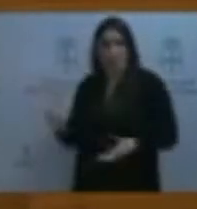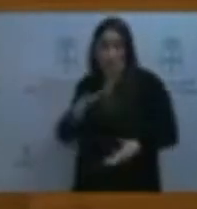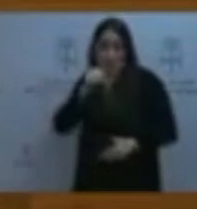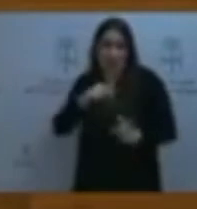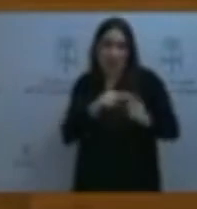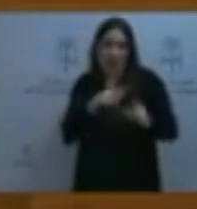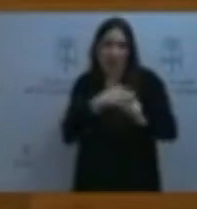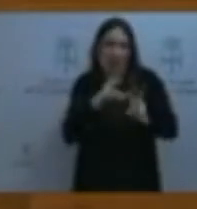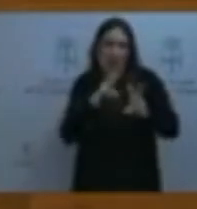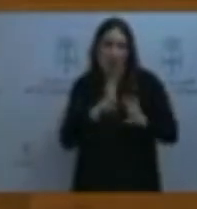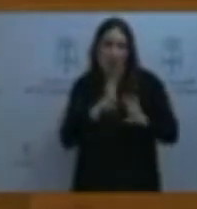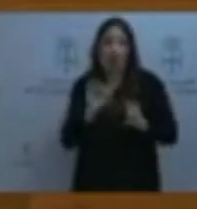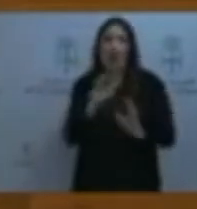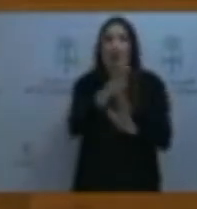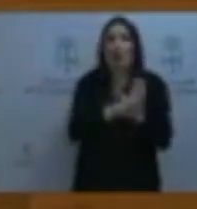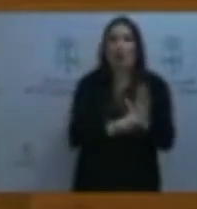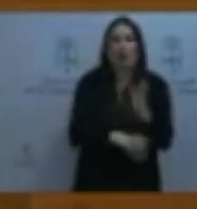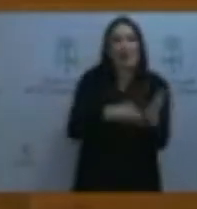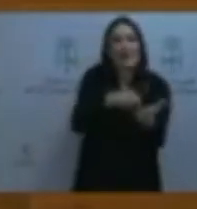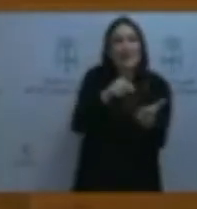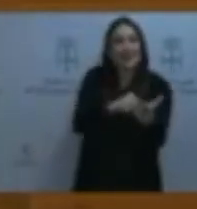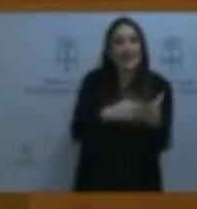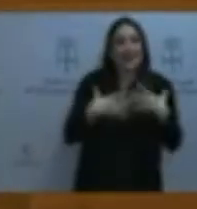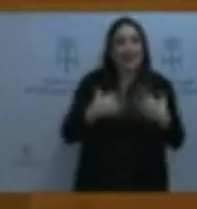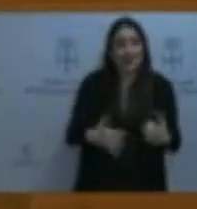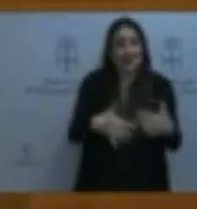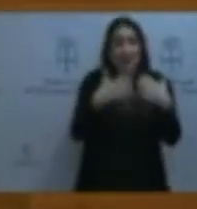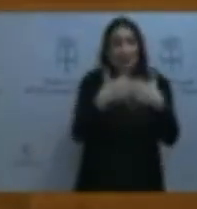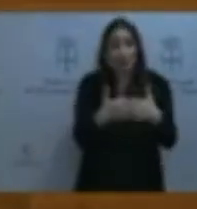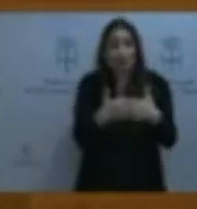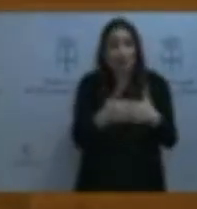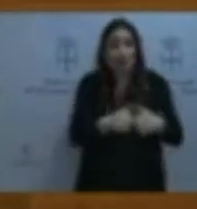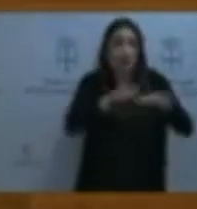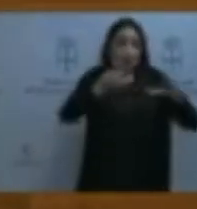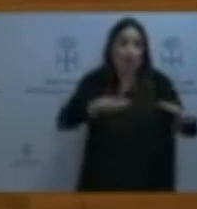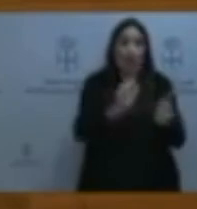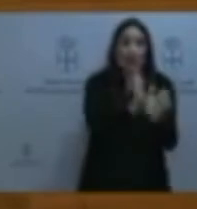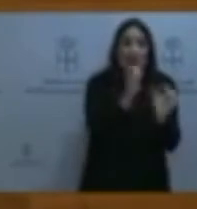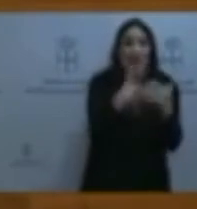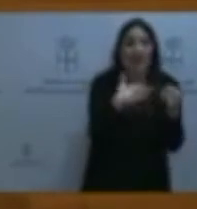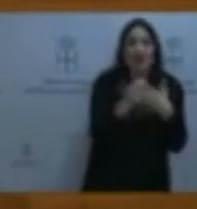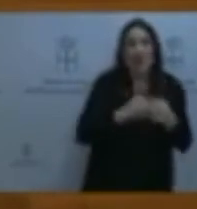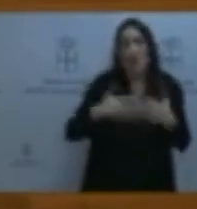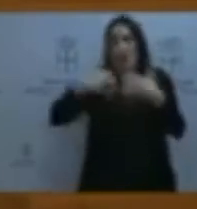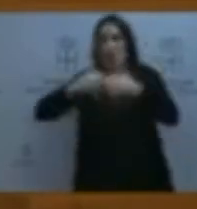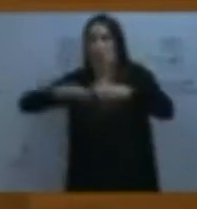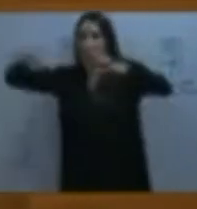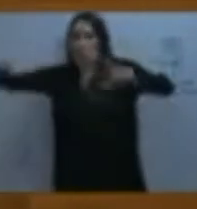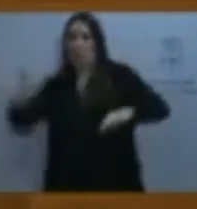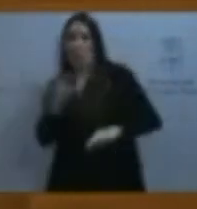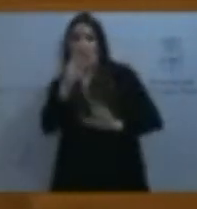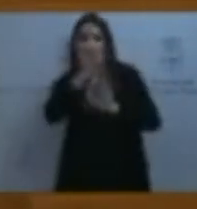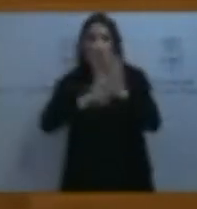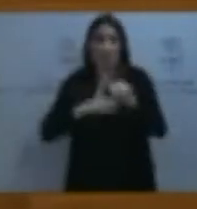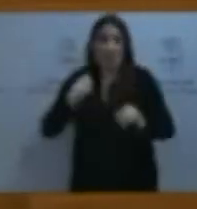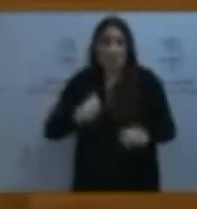que pone las mismas condiciones de exigencias sanitarias e industriales a una cosería artesanal que a una gran industria. Son los mismos que apoyan